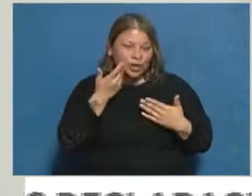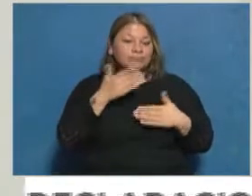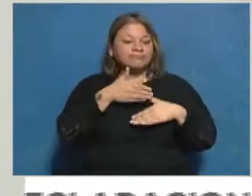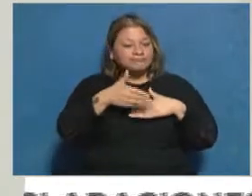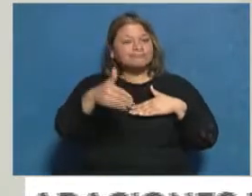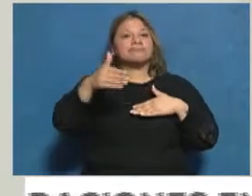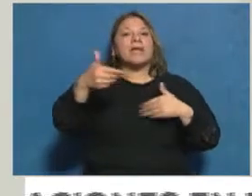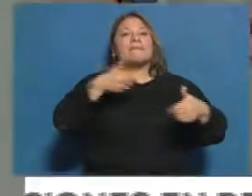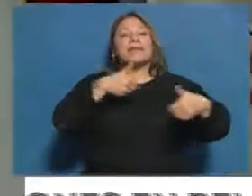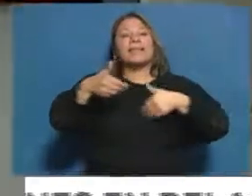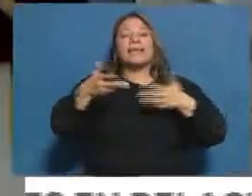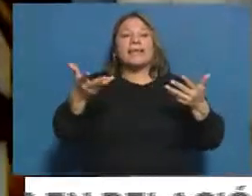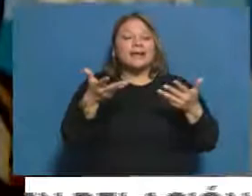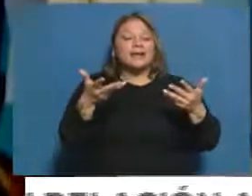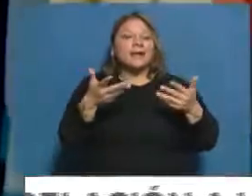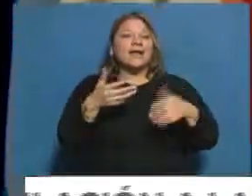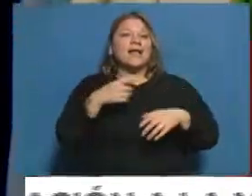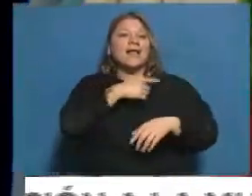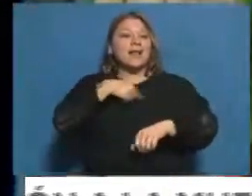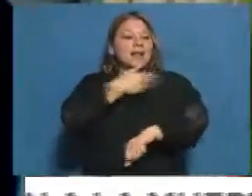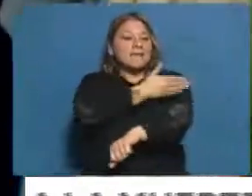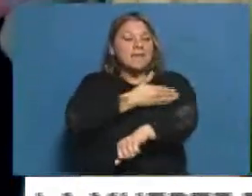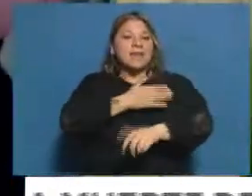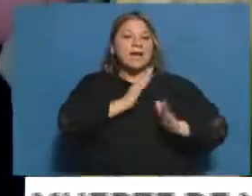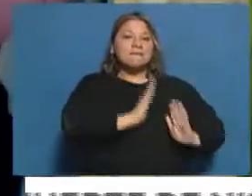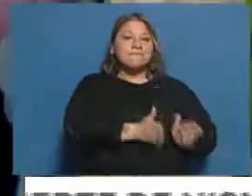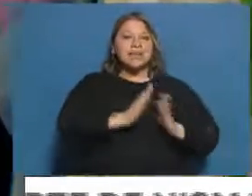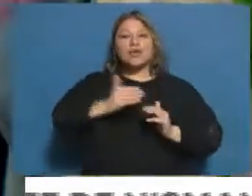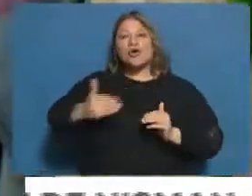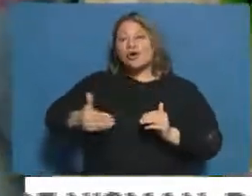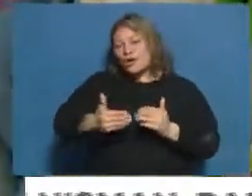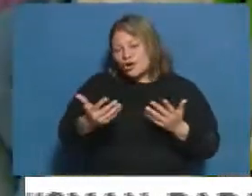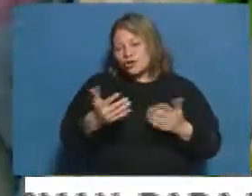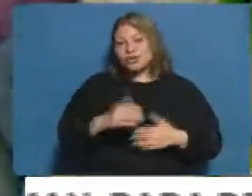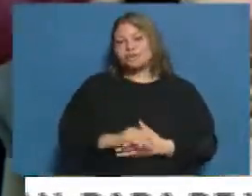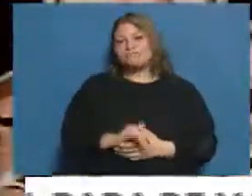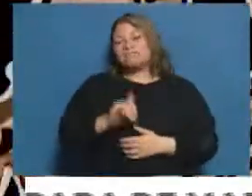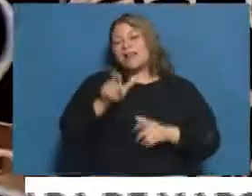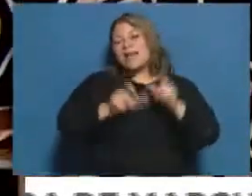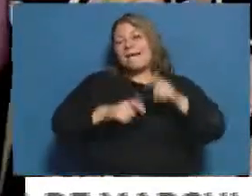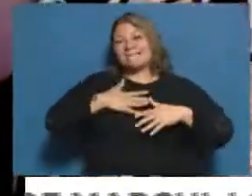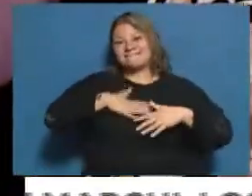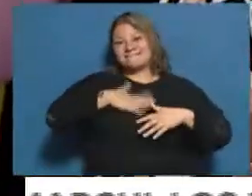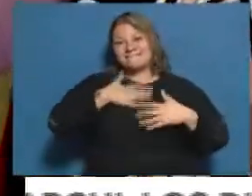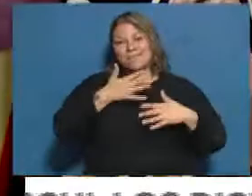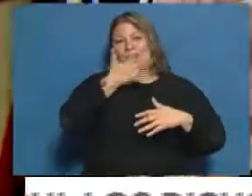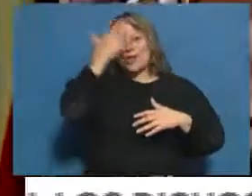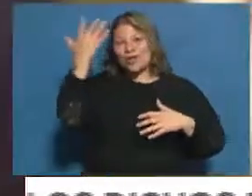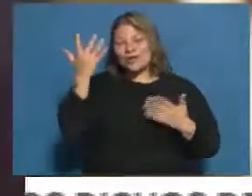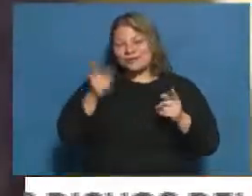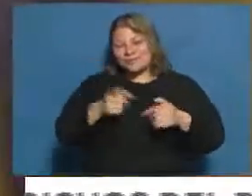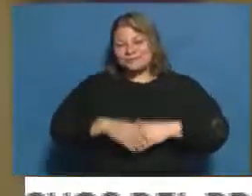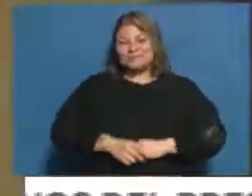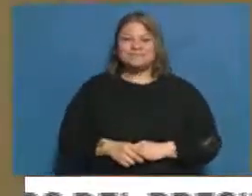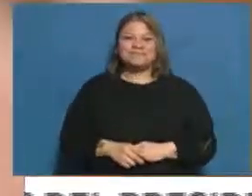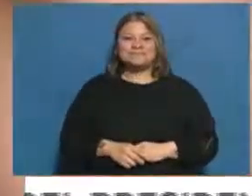de ahí empezaron a pedir ya manga corta o shorts o demás. Así que sí, ya la gente está como entusiasmada, aparte por los colores y demás.